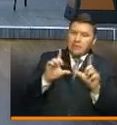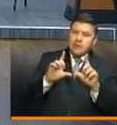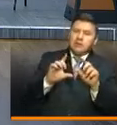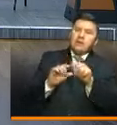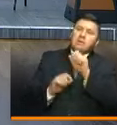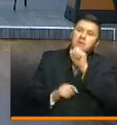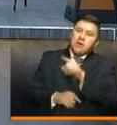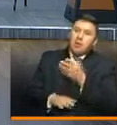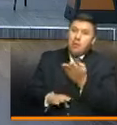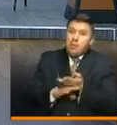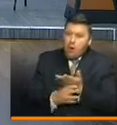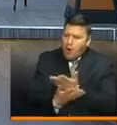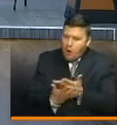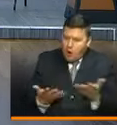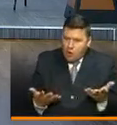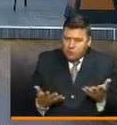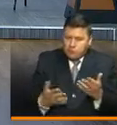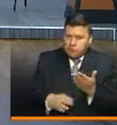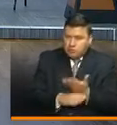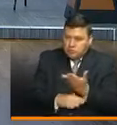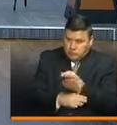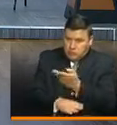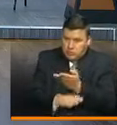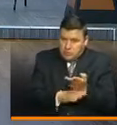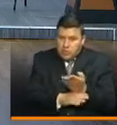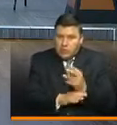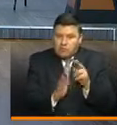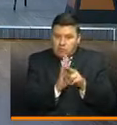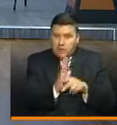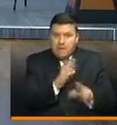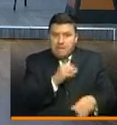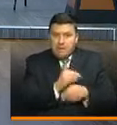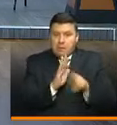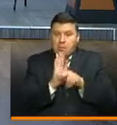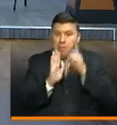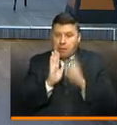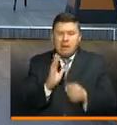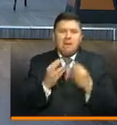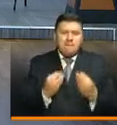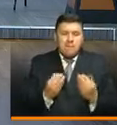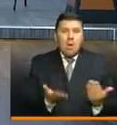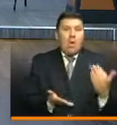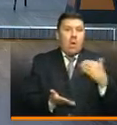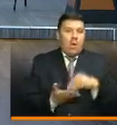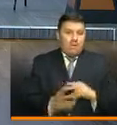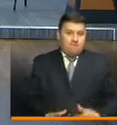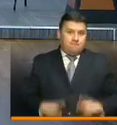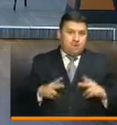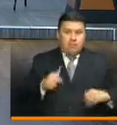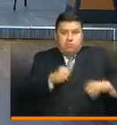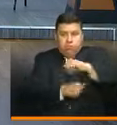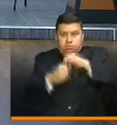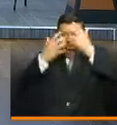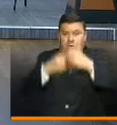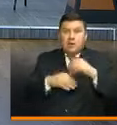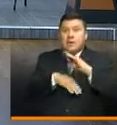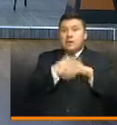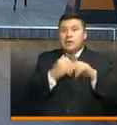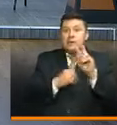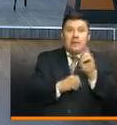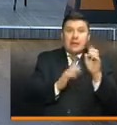para proporcionarlos en el marco de estos protocolos que el gobierno va a implementar para volver a la vida productiva después del